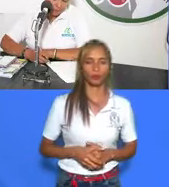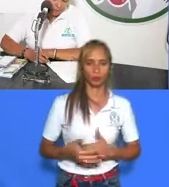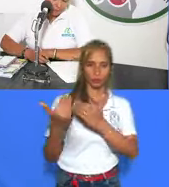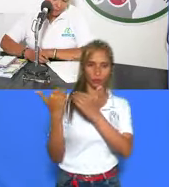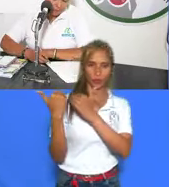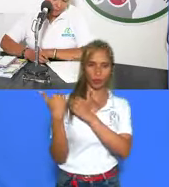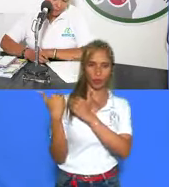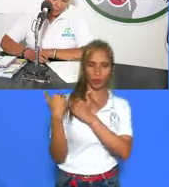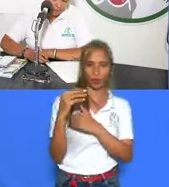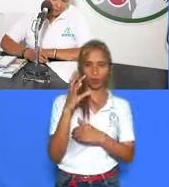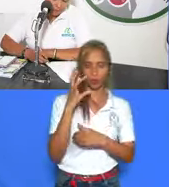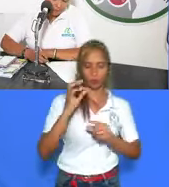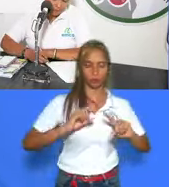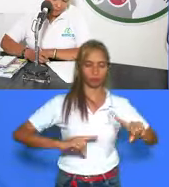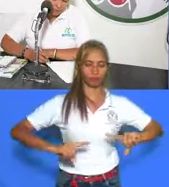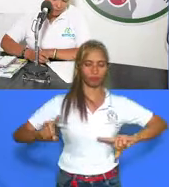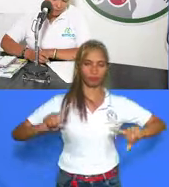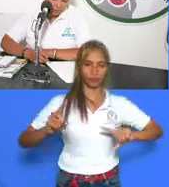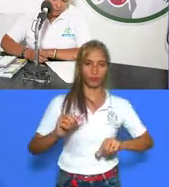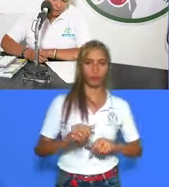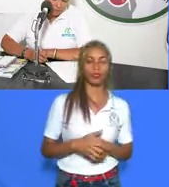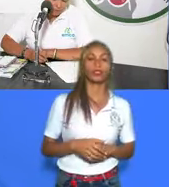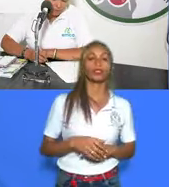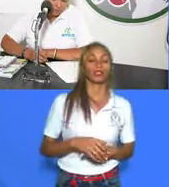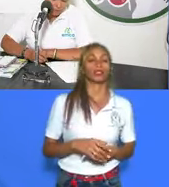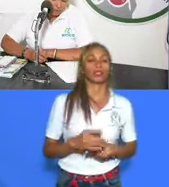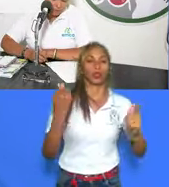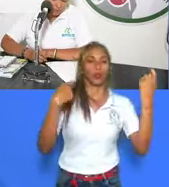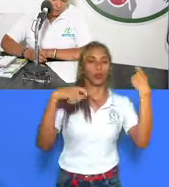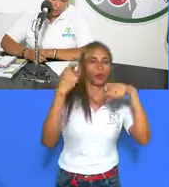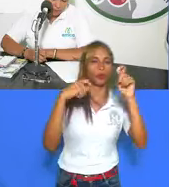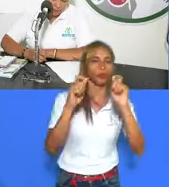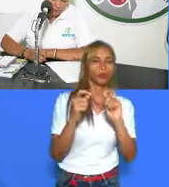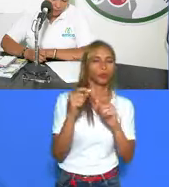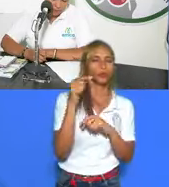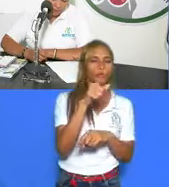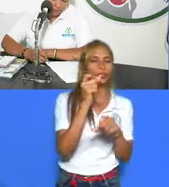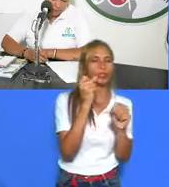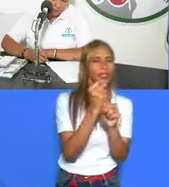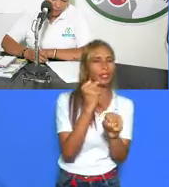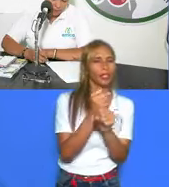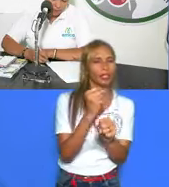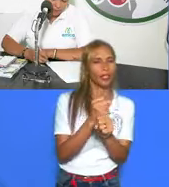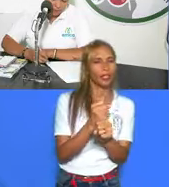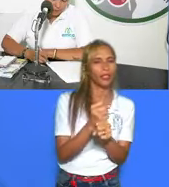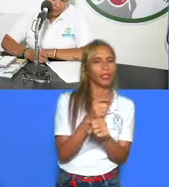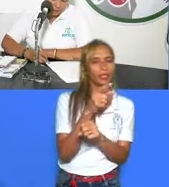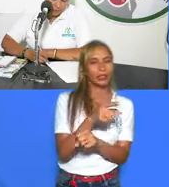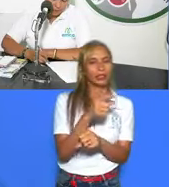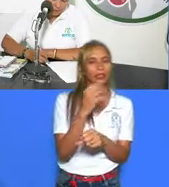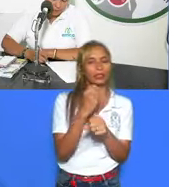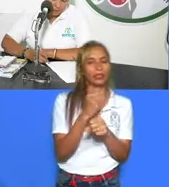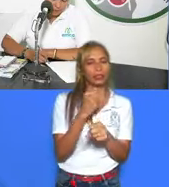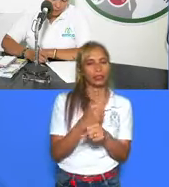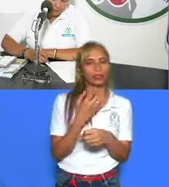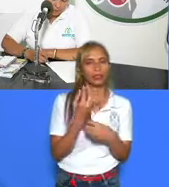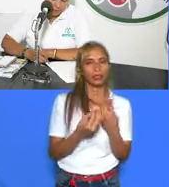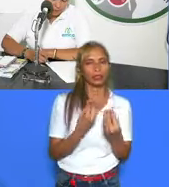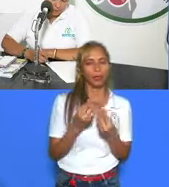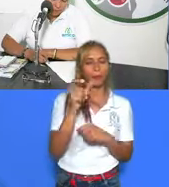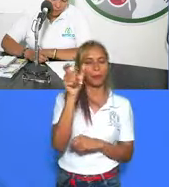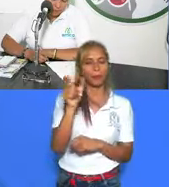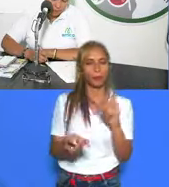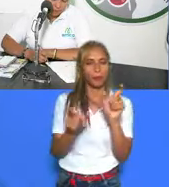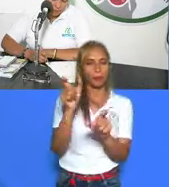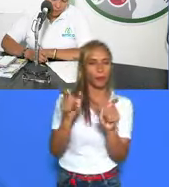de una directora comercial de Empresas Públicas de Calarcá, esa función a nivel operativa. ¿Qué personas hacen parte